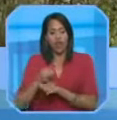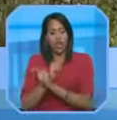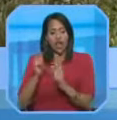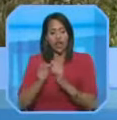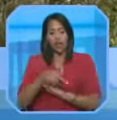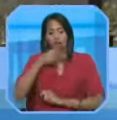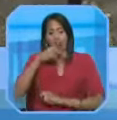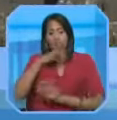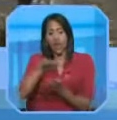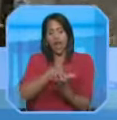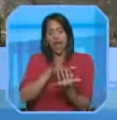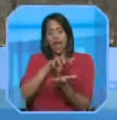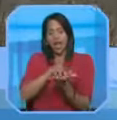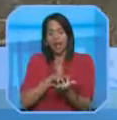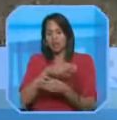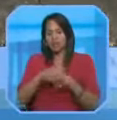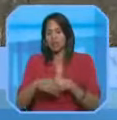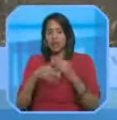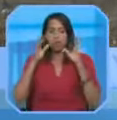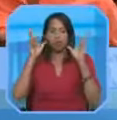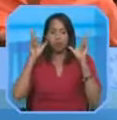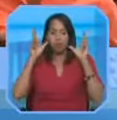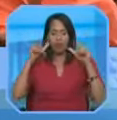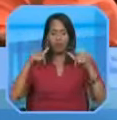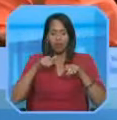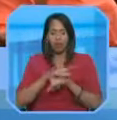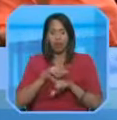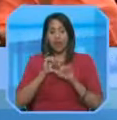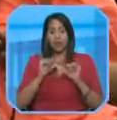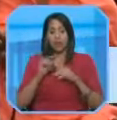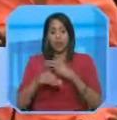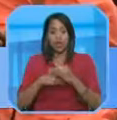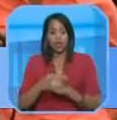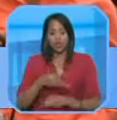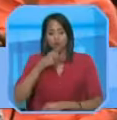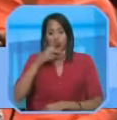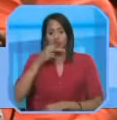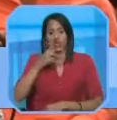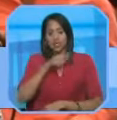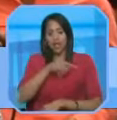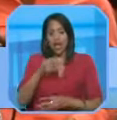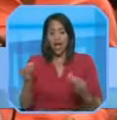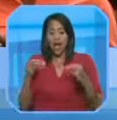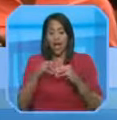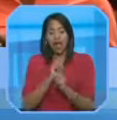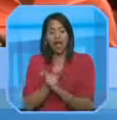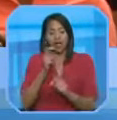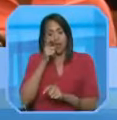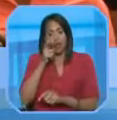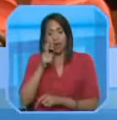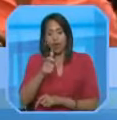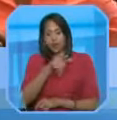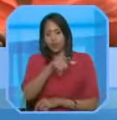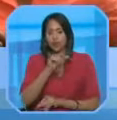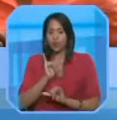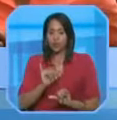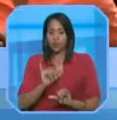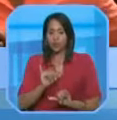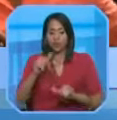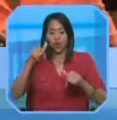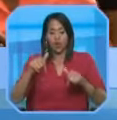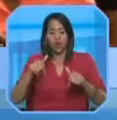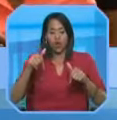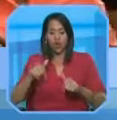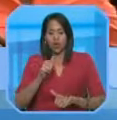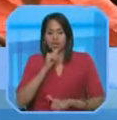cambie la política agraria y no han sido escuchados desde allí no se hacen las políticas acertadas para el campo y por lo tanto hoy